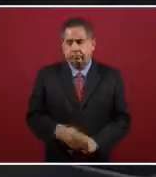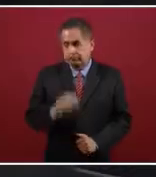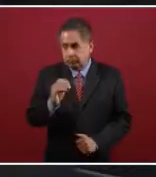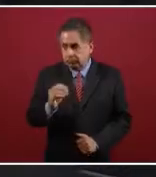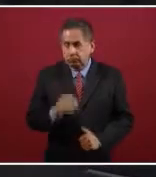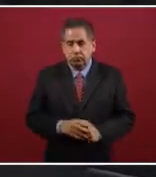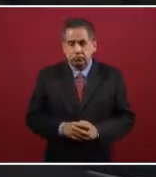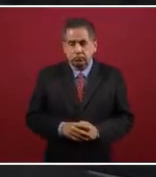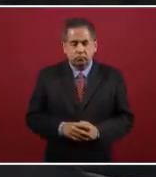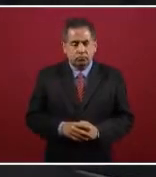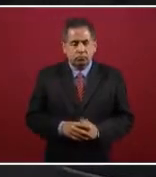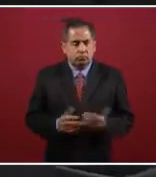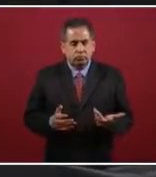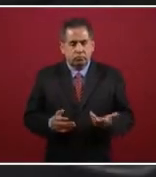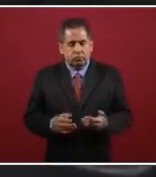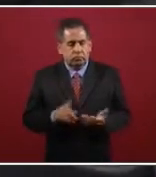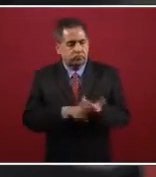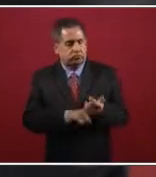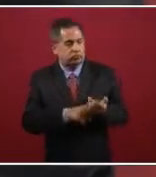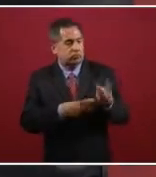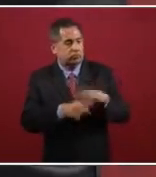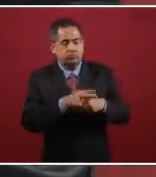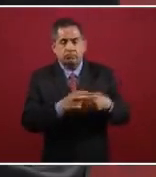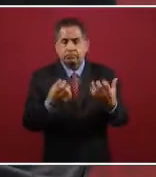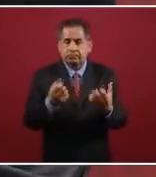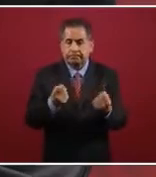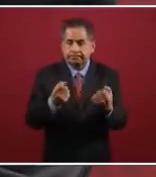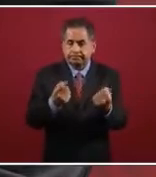como estar produciendo leche